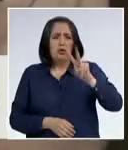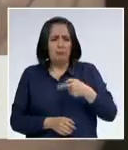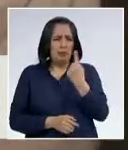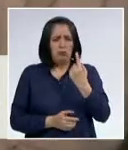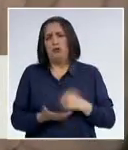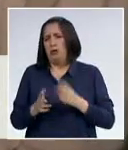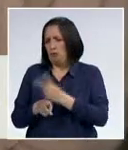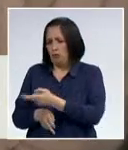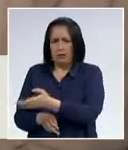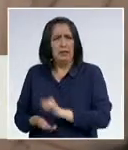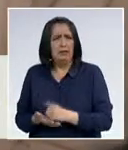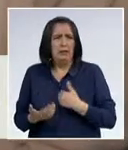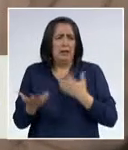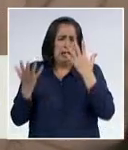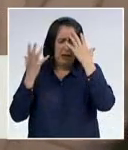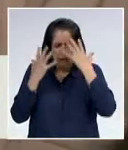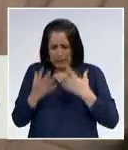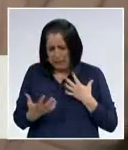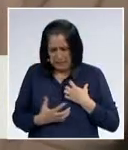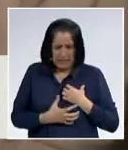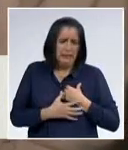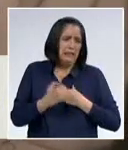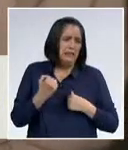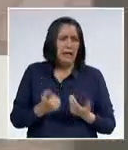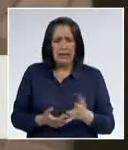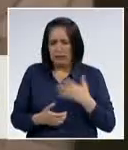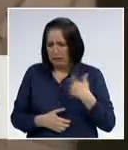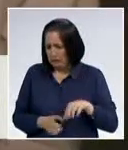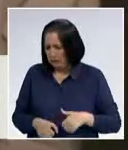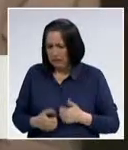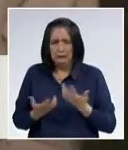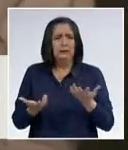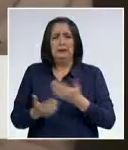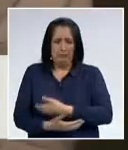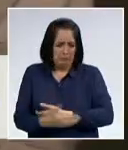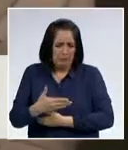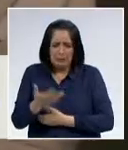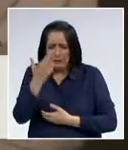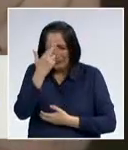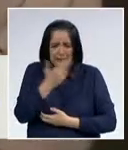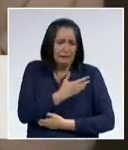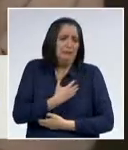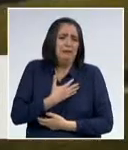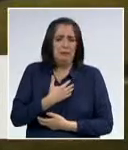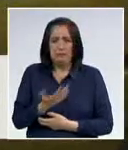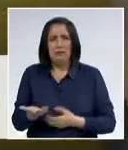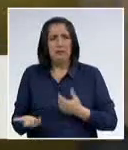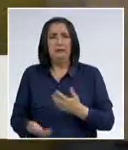a mis hijos. Que me han arrancado mi vida, ahorita la han acabado de llevar. Era todo mi razón de vivir para mí, mi